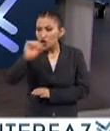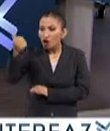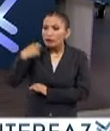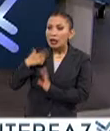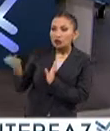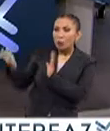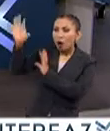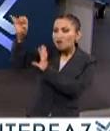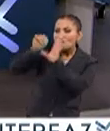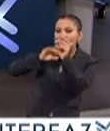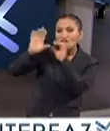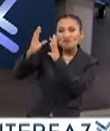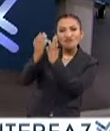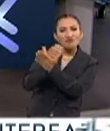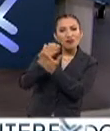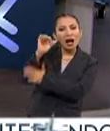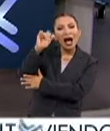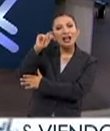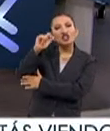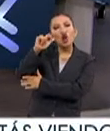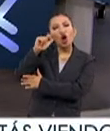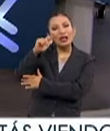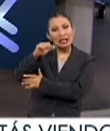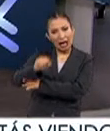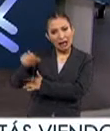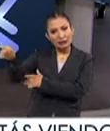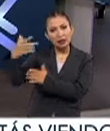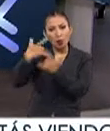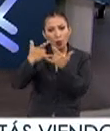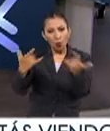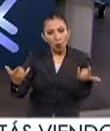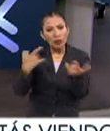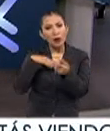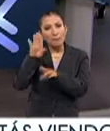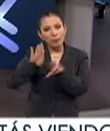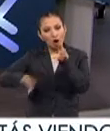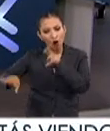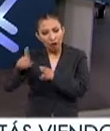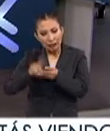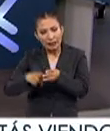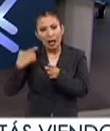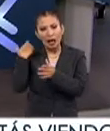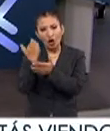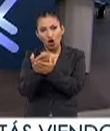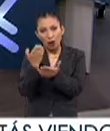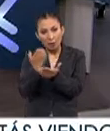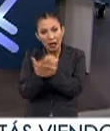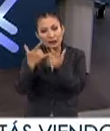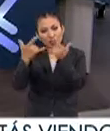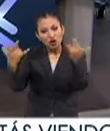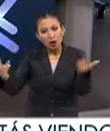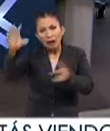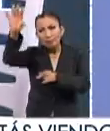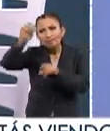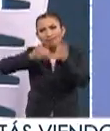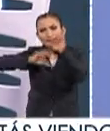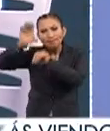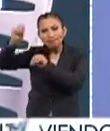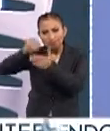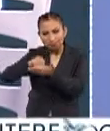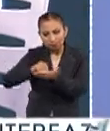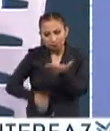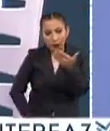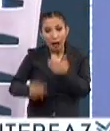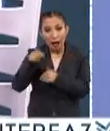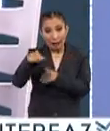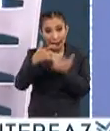fueron antologías de varios géneros literarios, ¿no? Tanto cuentos, biología, economía, historia, de todo, ¿no? Todo tiene